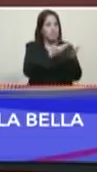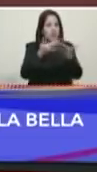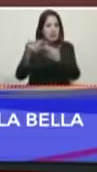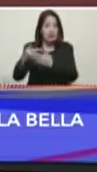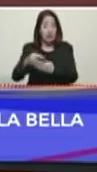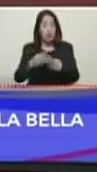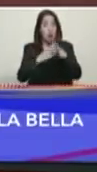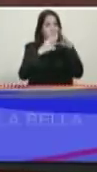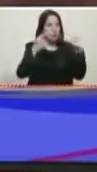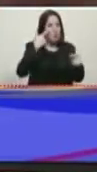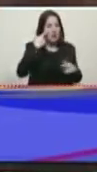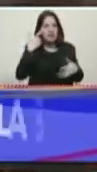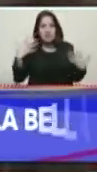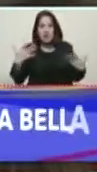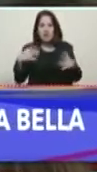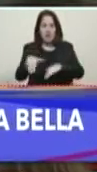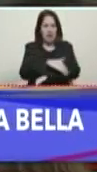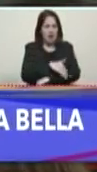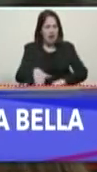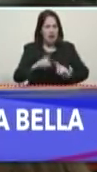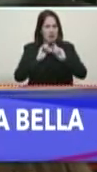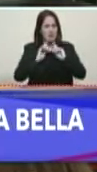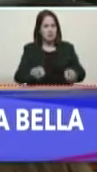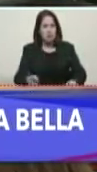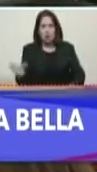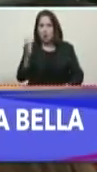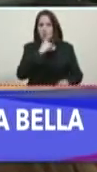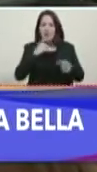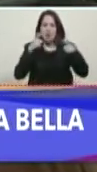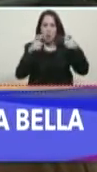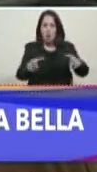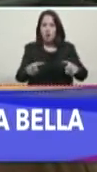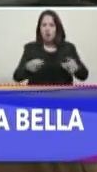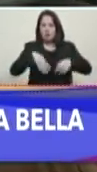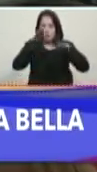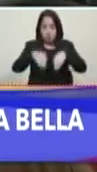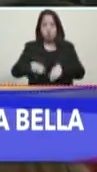todas las avenidas y calles no tengan hueco